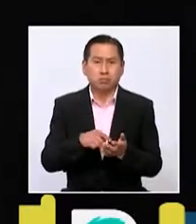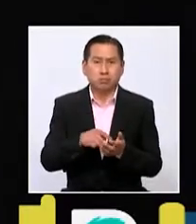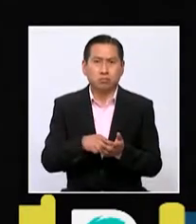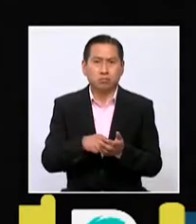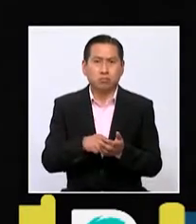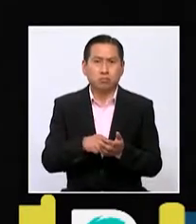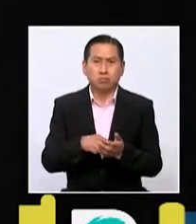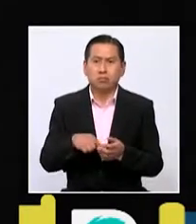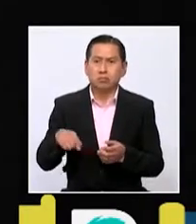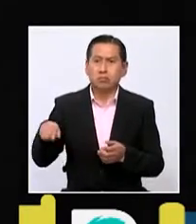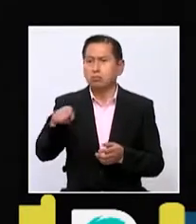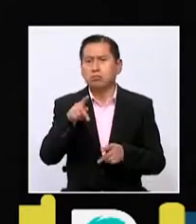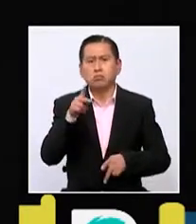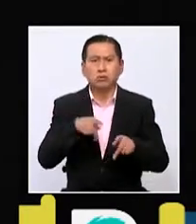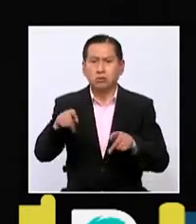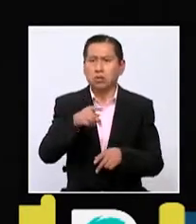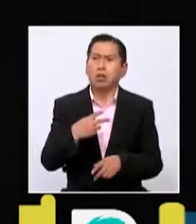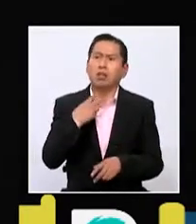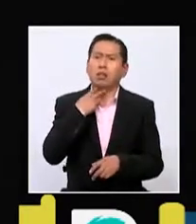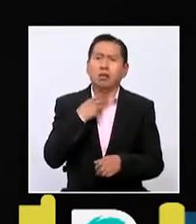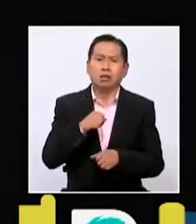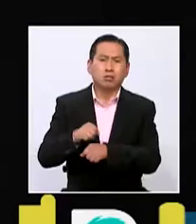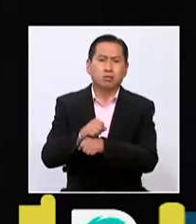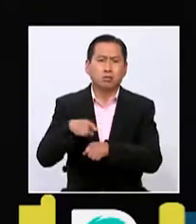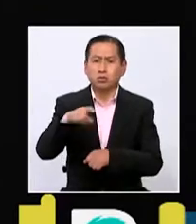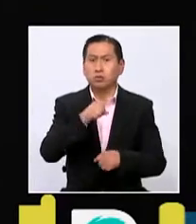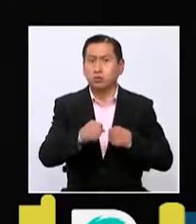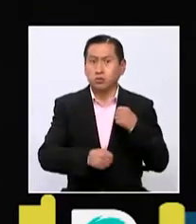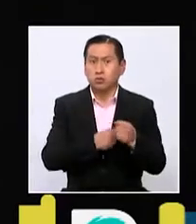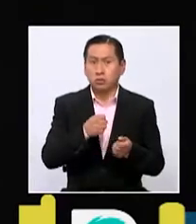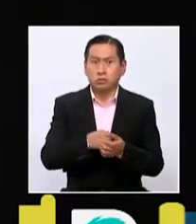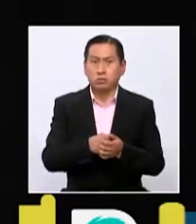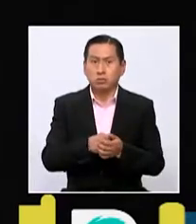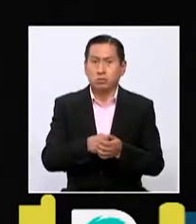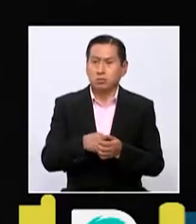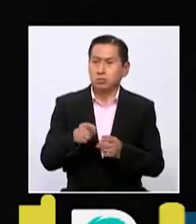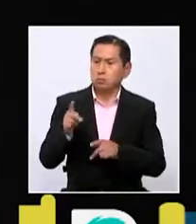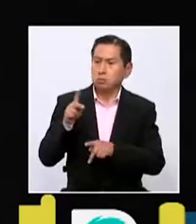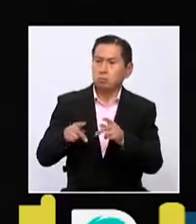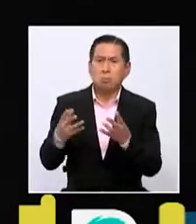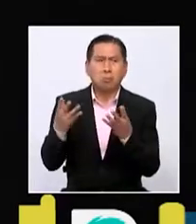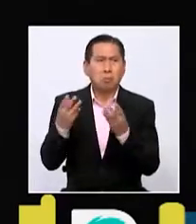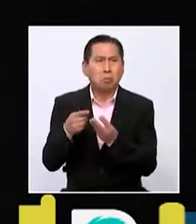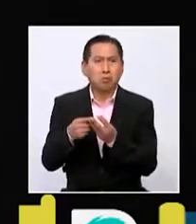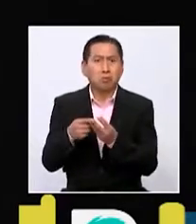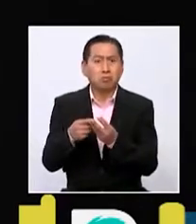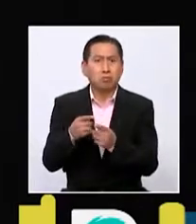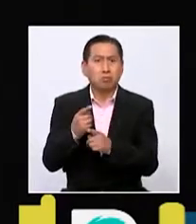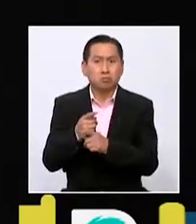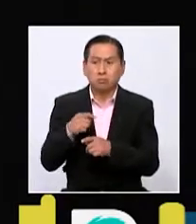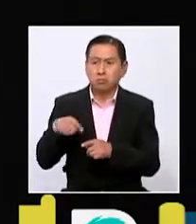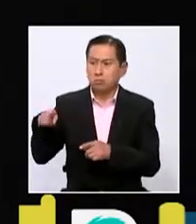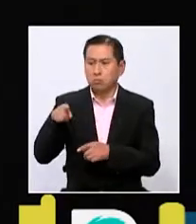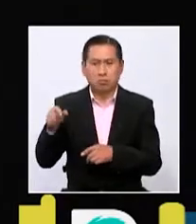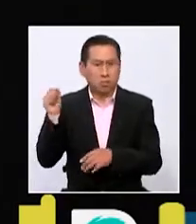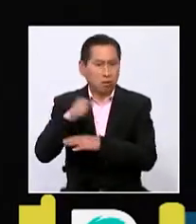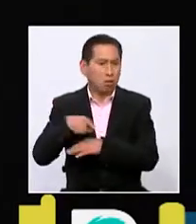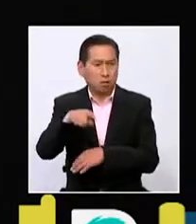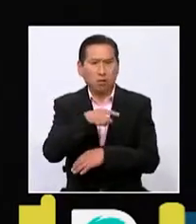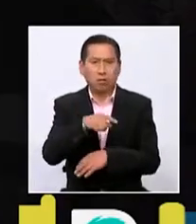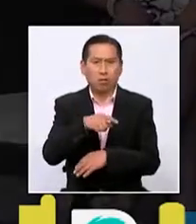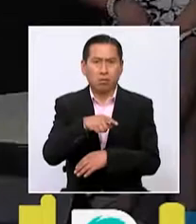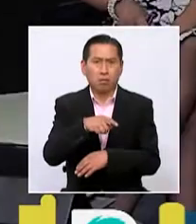es sometida toda la gente que es víctima de unos pocos, de acuerdo, que explotan los